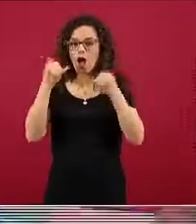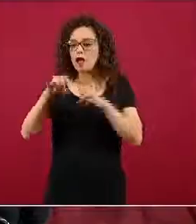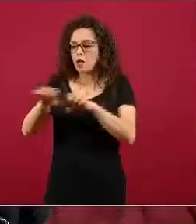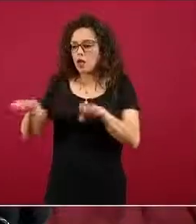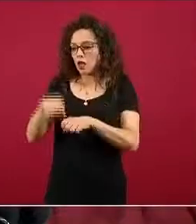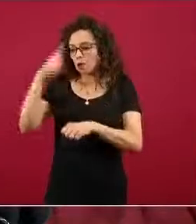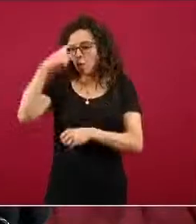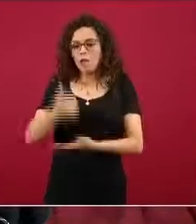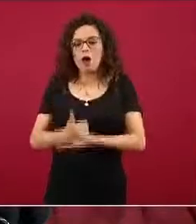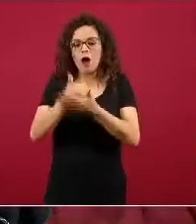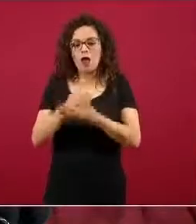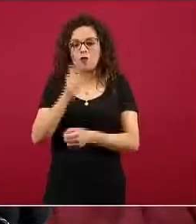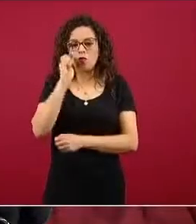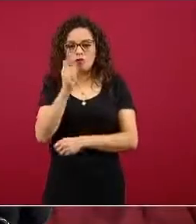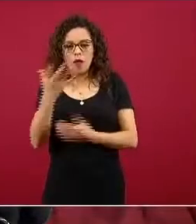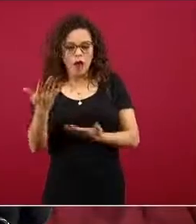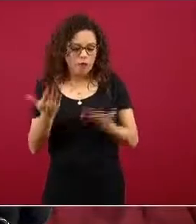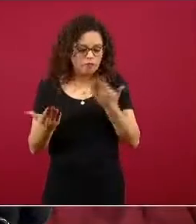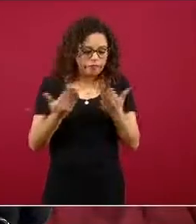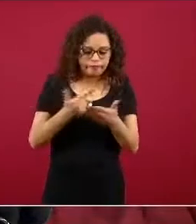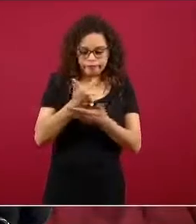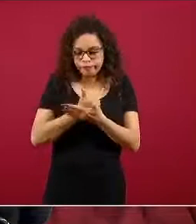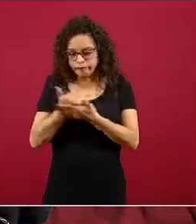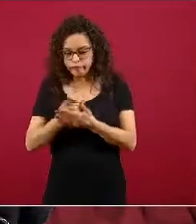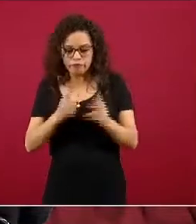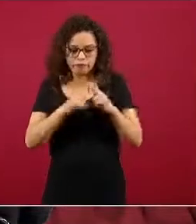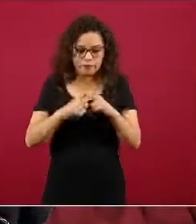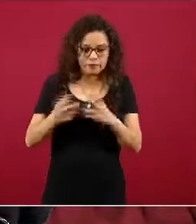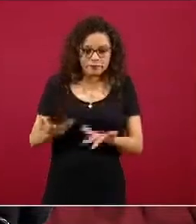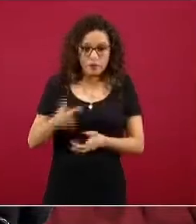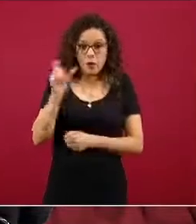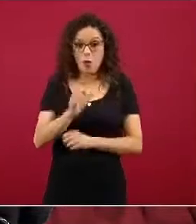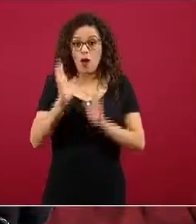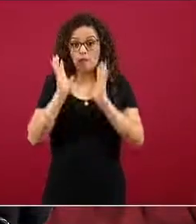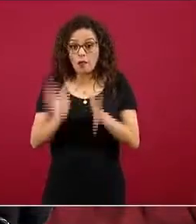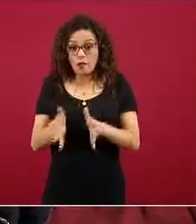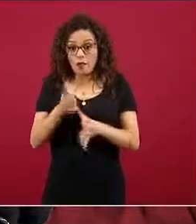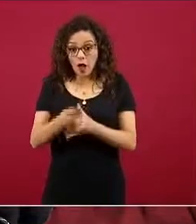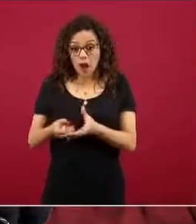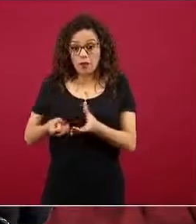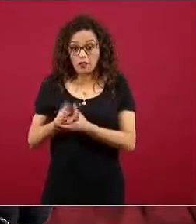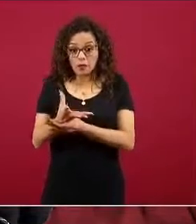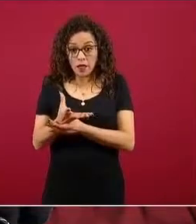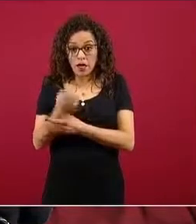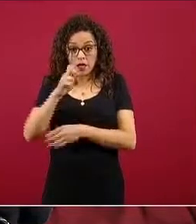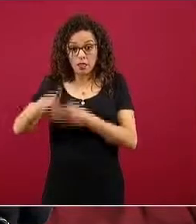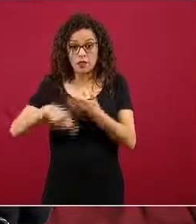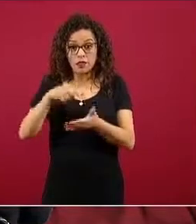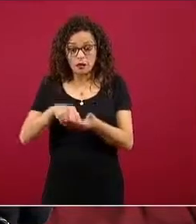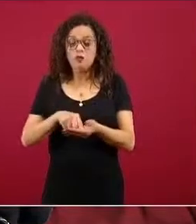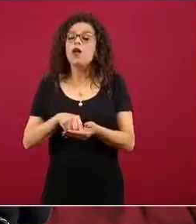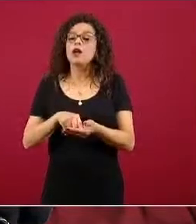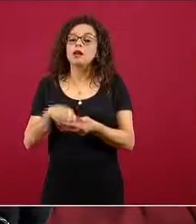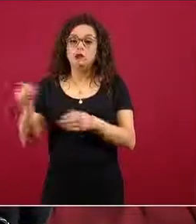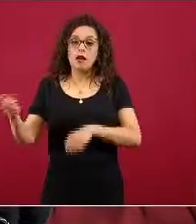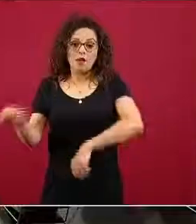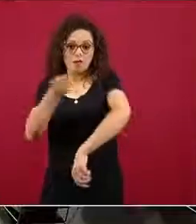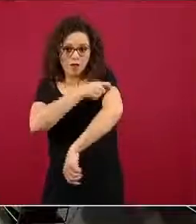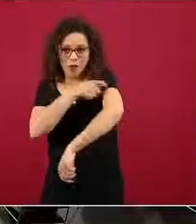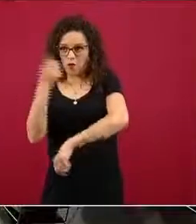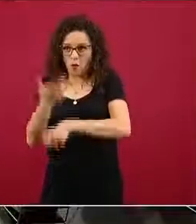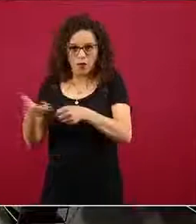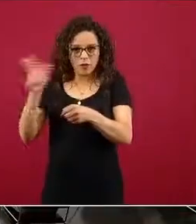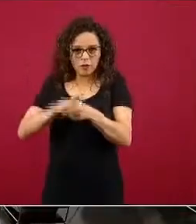y esta observación permite que en el momento que egresan de la unidad de vacunación, egresen en perfectas condiciones.